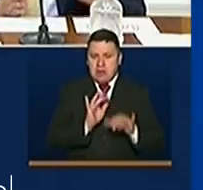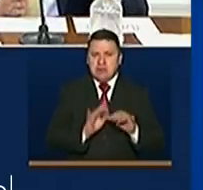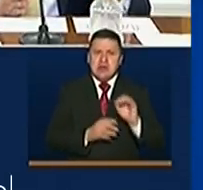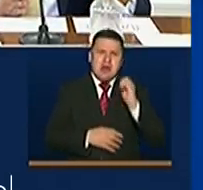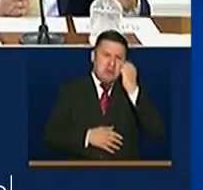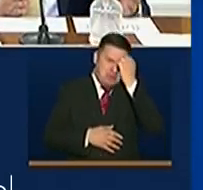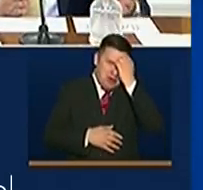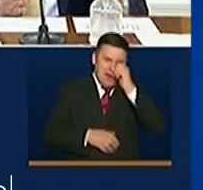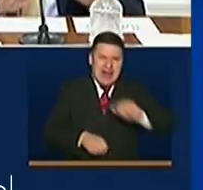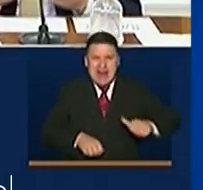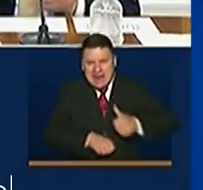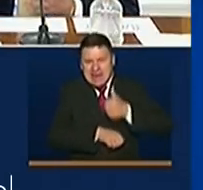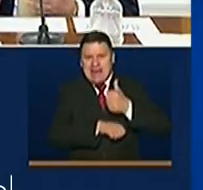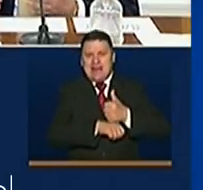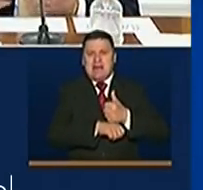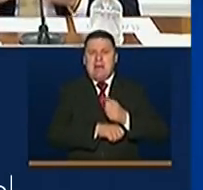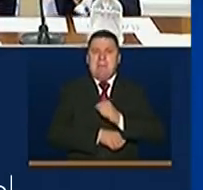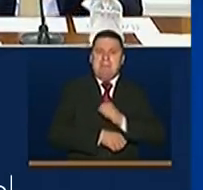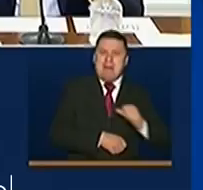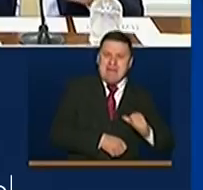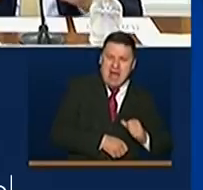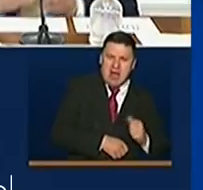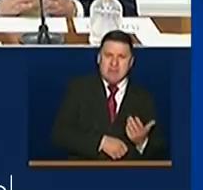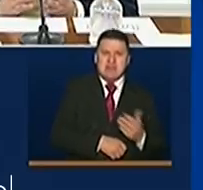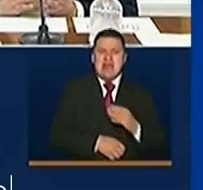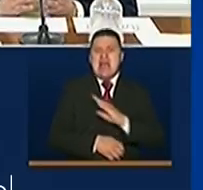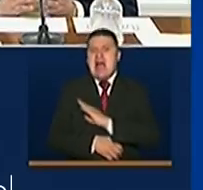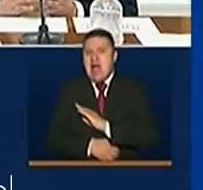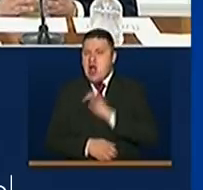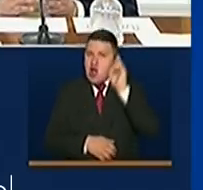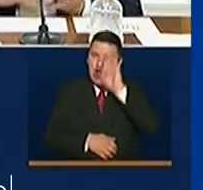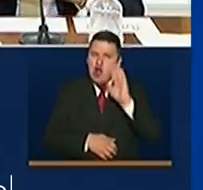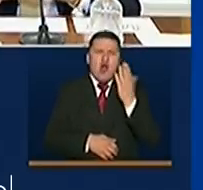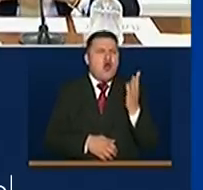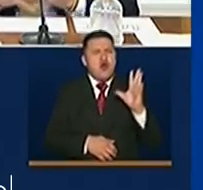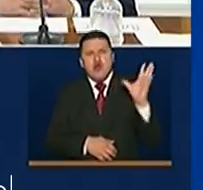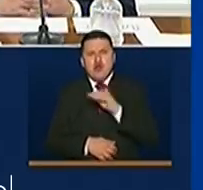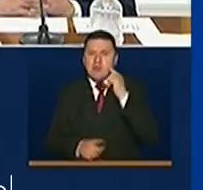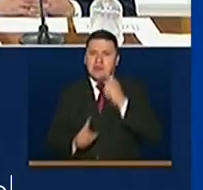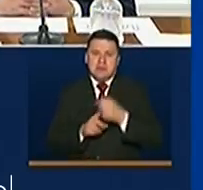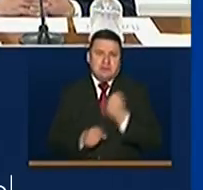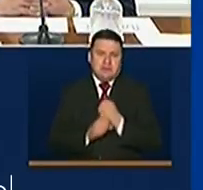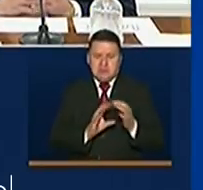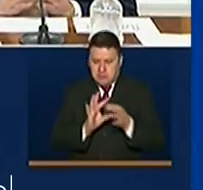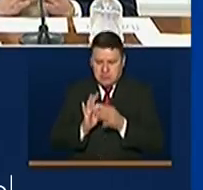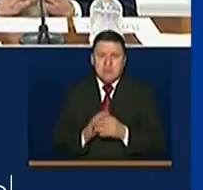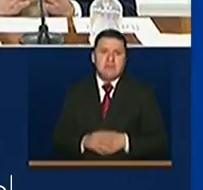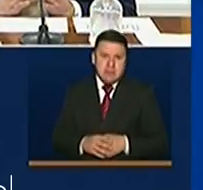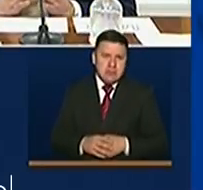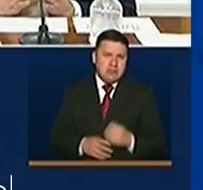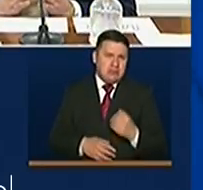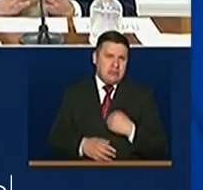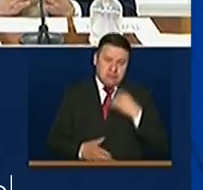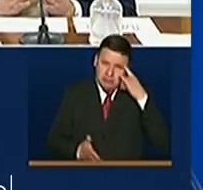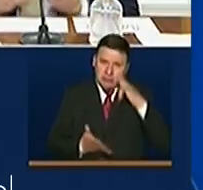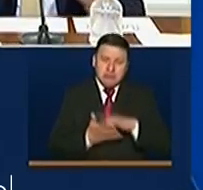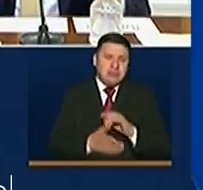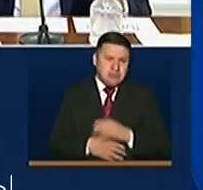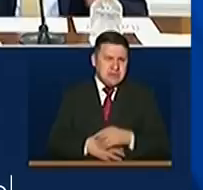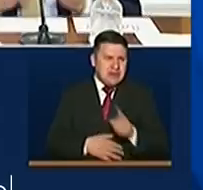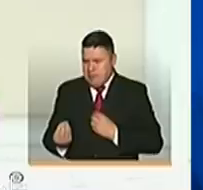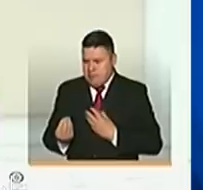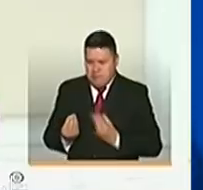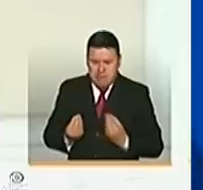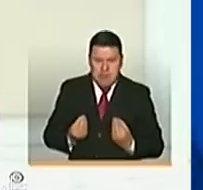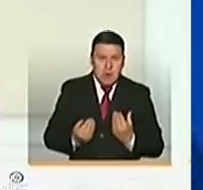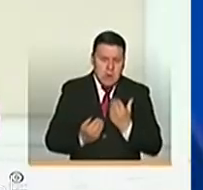menos, la mayoría de la plata ni siquiera se sabe exactamente a qué rubros. O sea, por ejemplo, sale plata